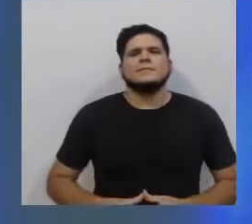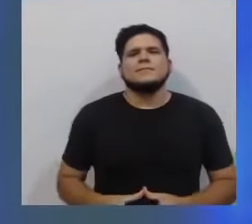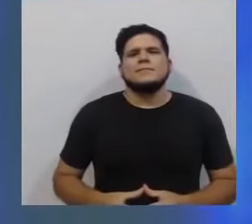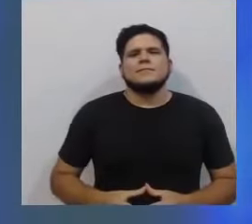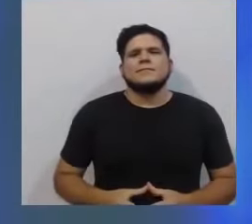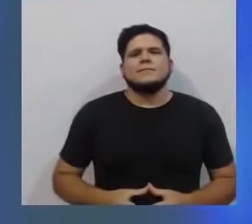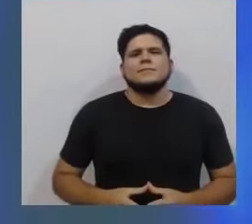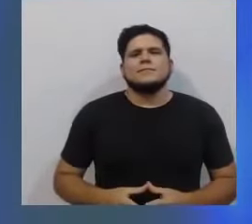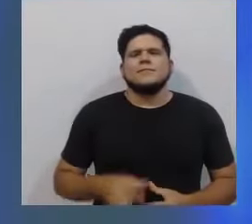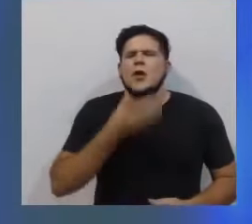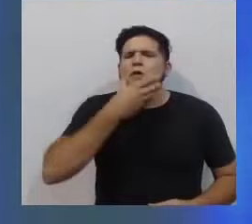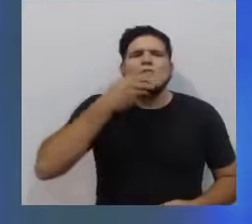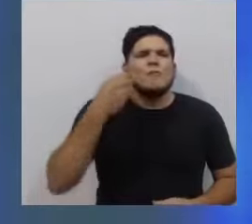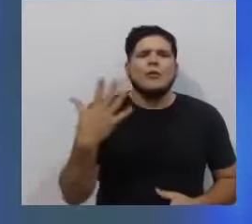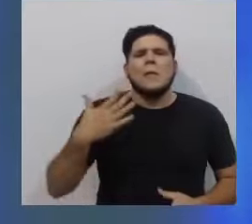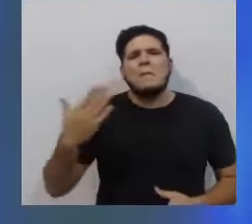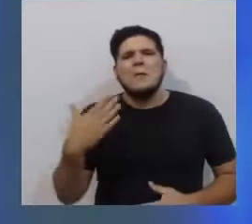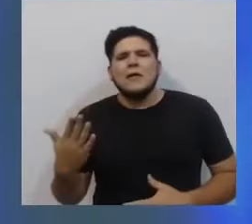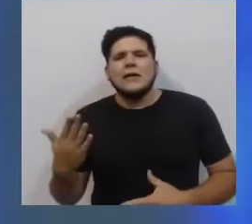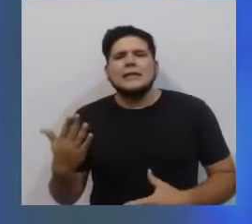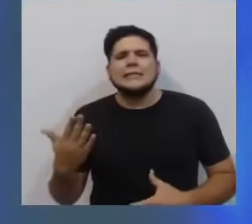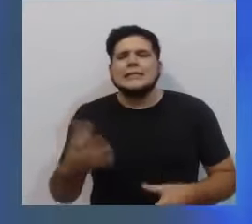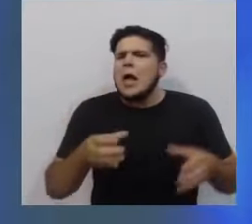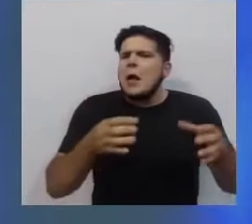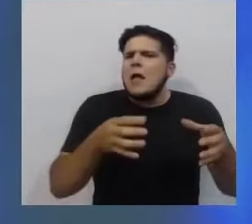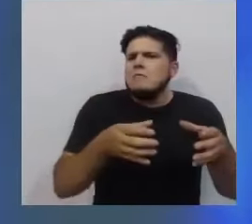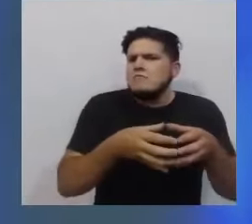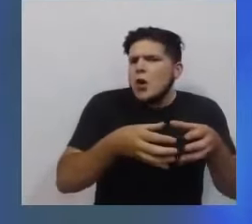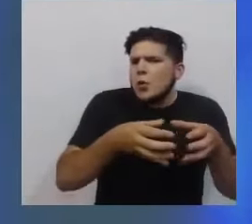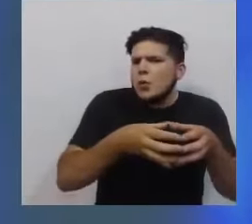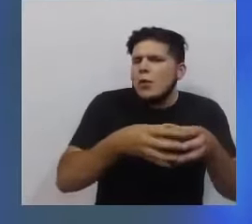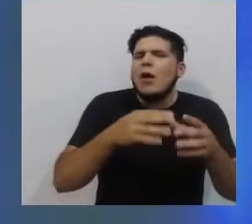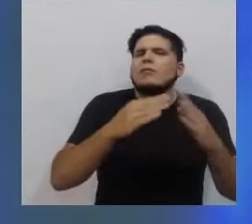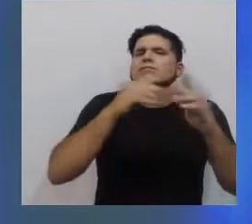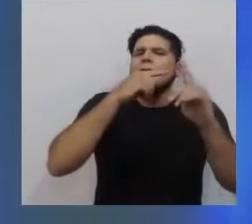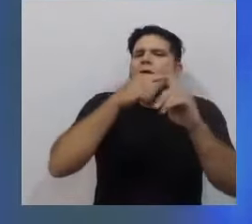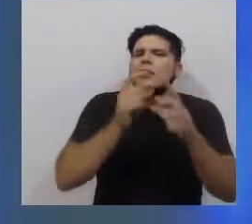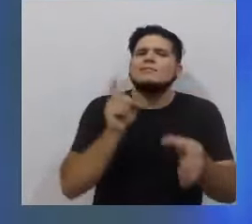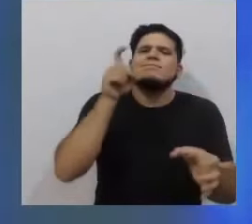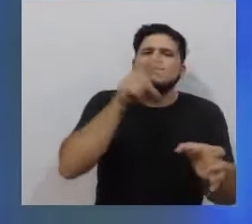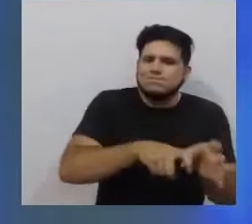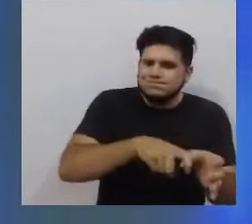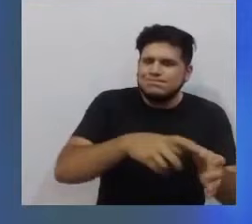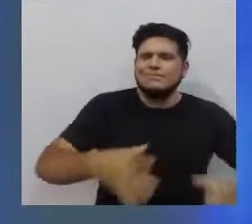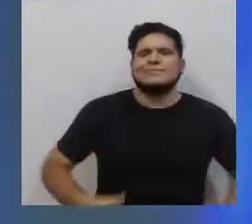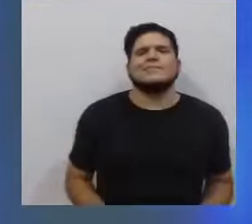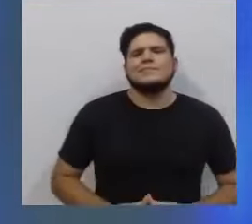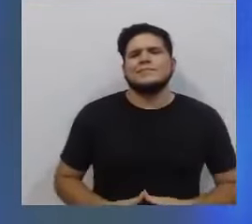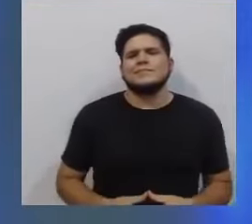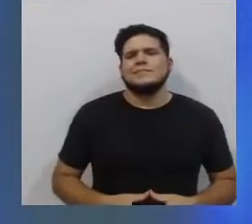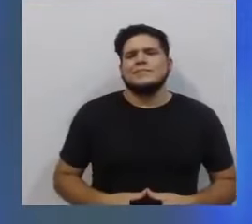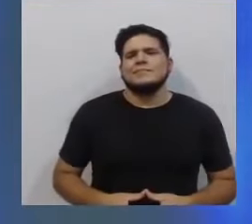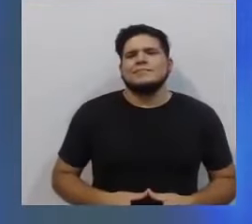y usted es miembro del cuerpo de cristo' en donde el espíritu santo nos guía